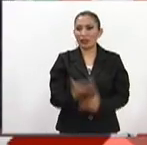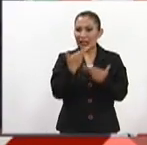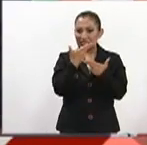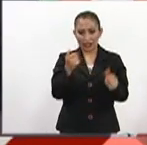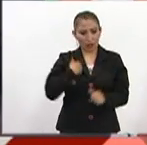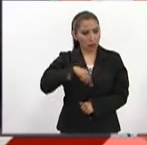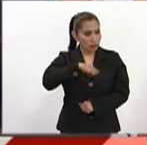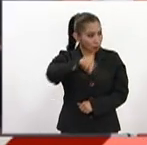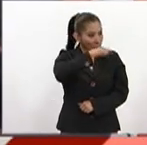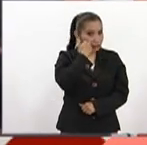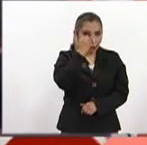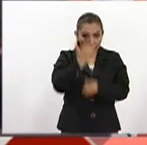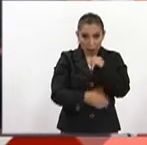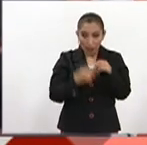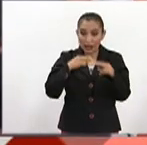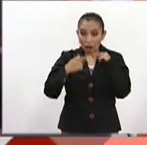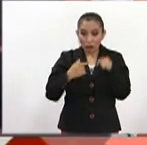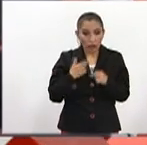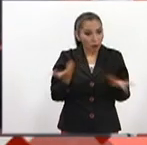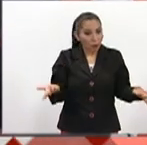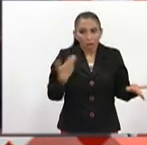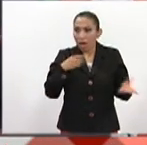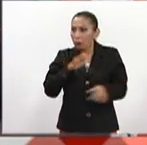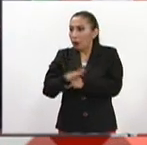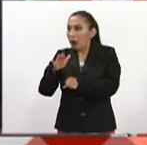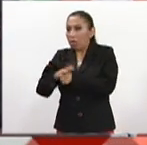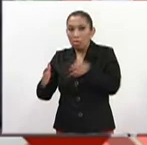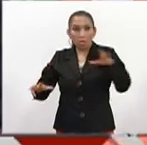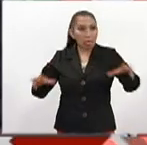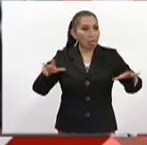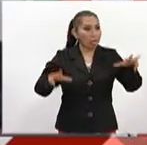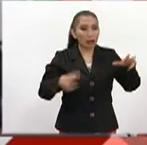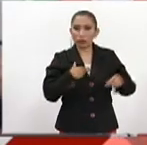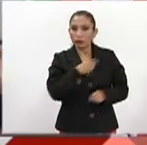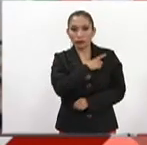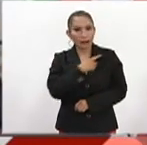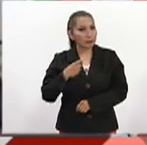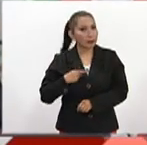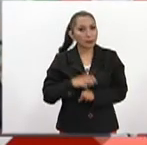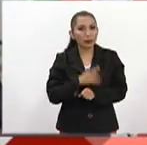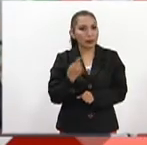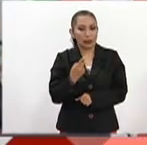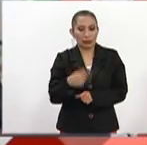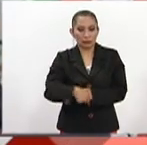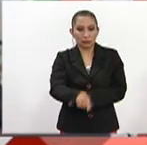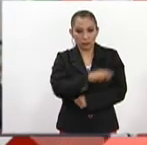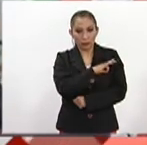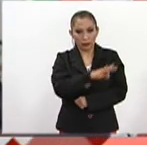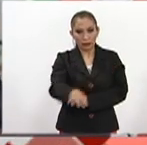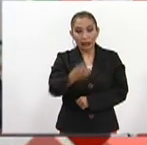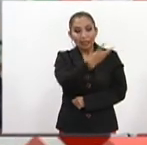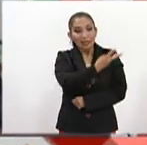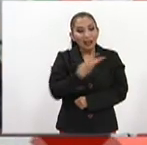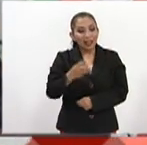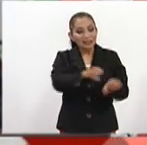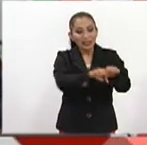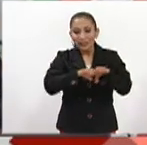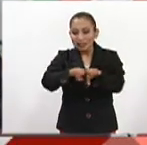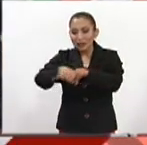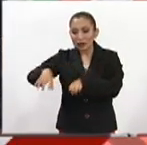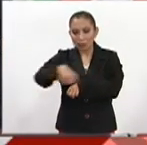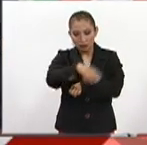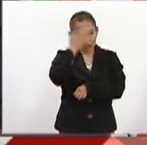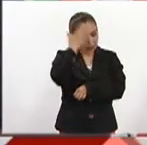de nosotros quiere terminar esta negociación con las manos vacías y no tiene que haber motivos para ello. Los tres equipos